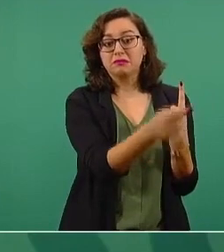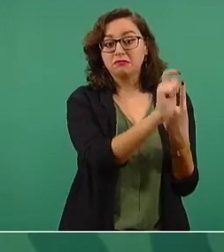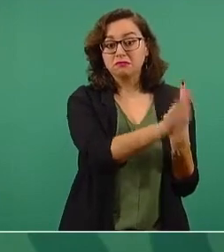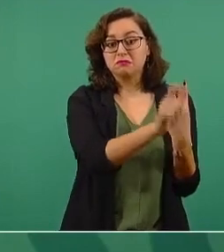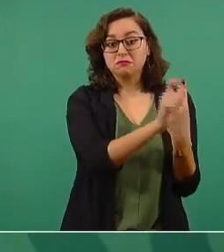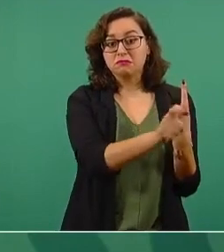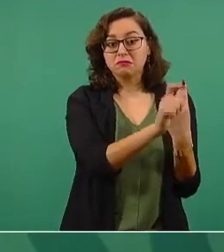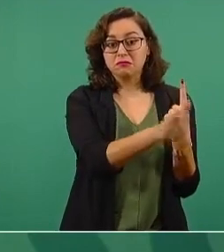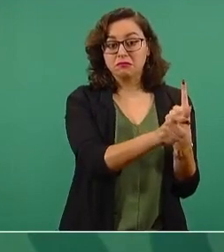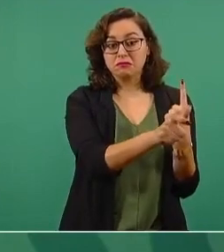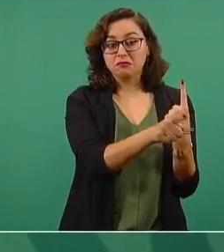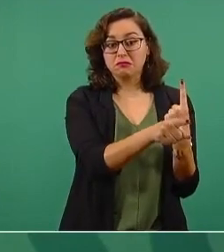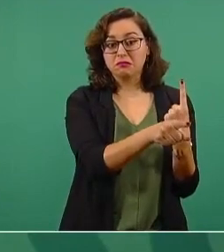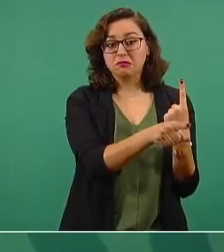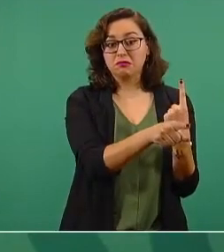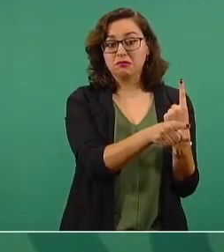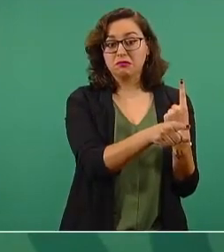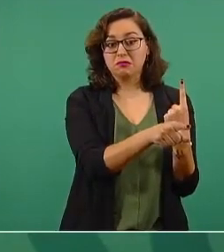a